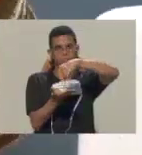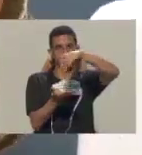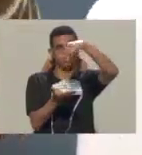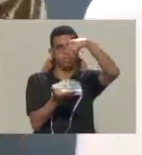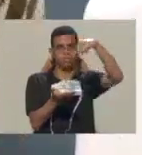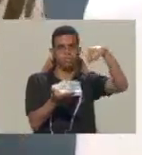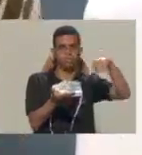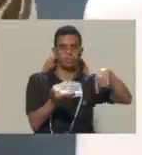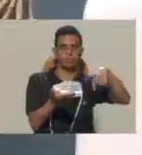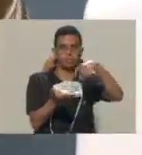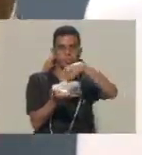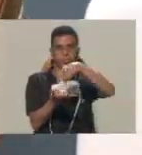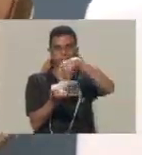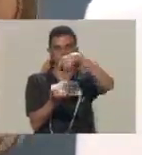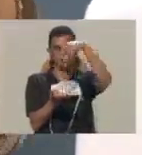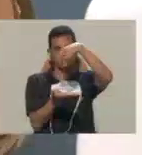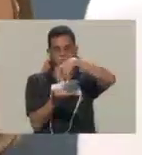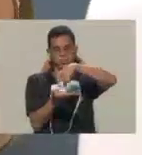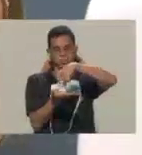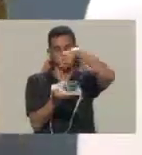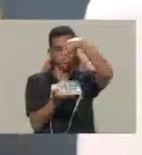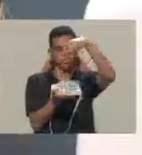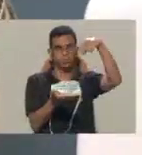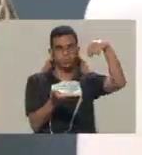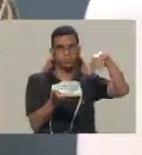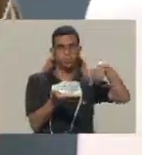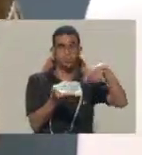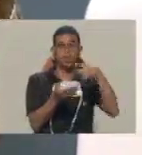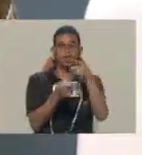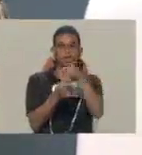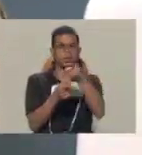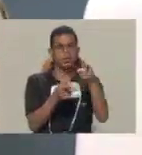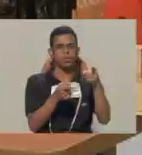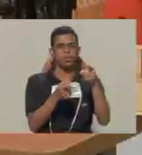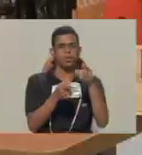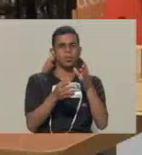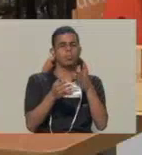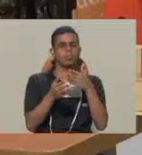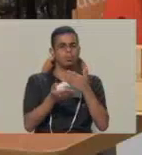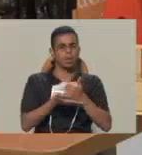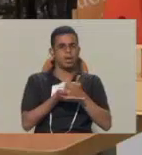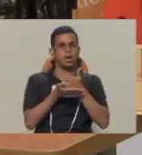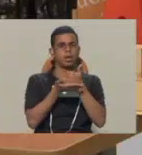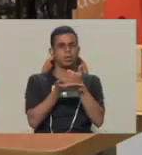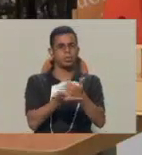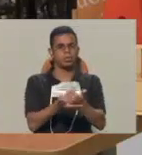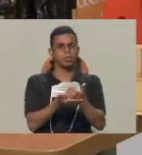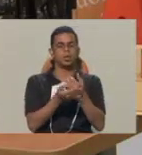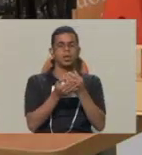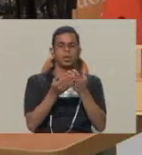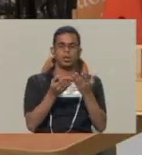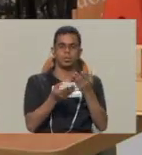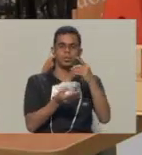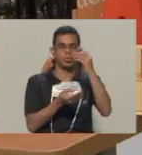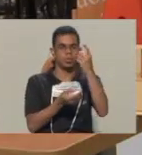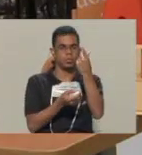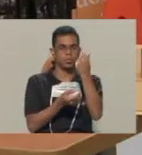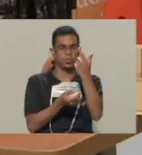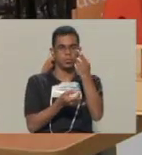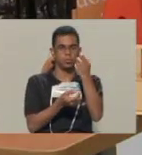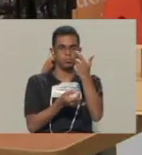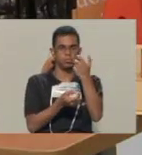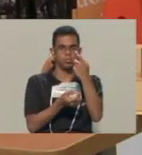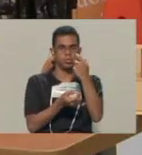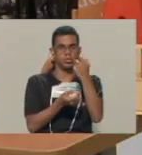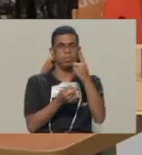sacar las piezas, ¿verdad? Luego que las tengan ya, que hagan este proceso, esto es para agilizar la pinza